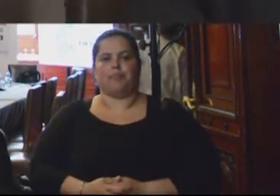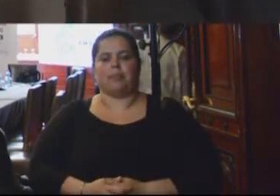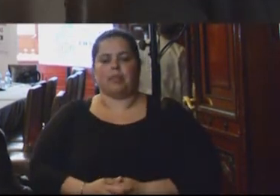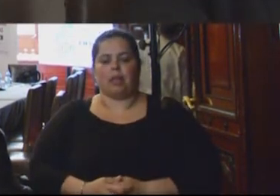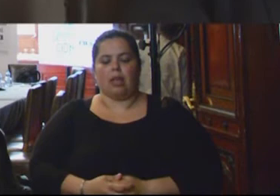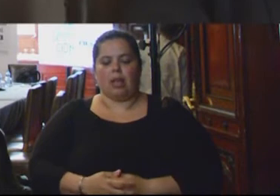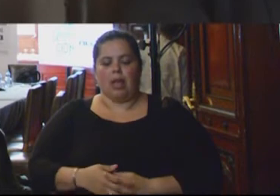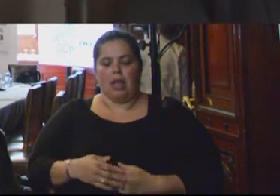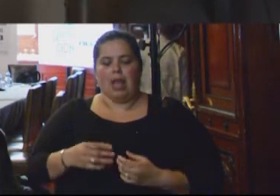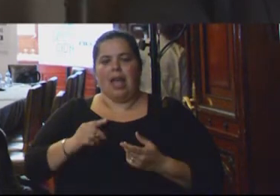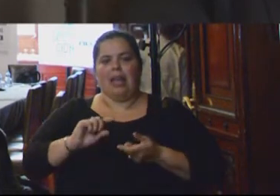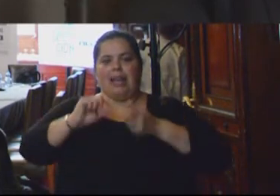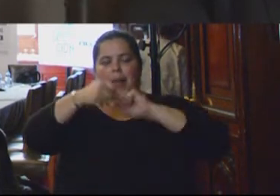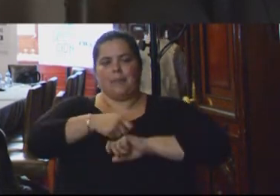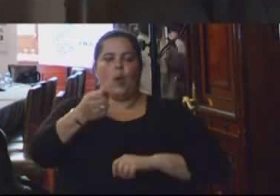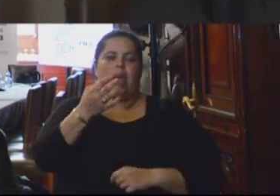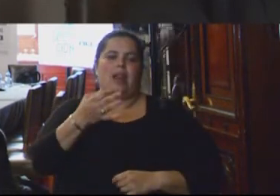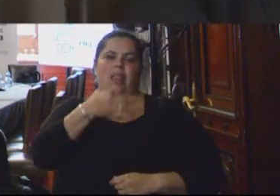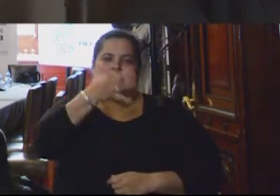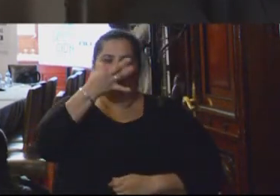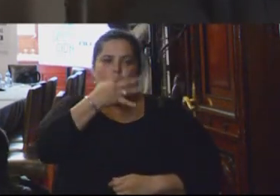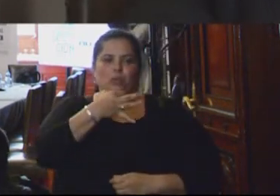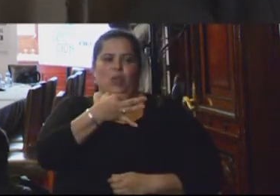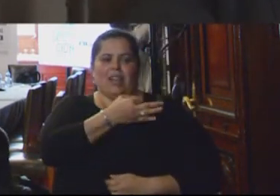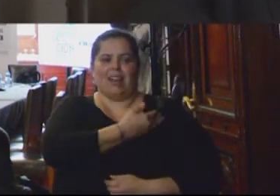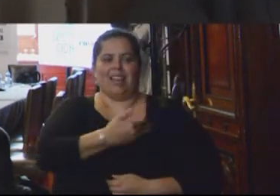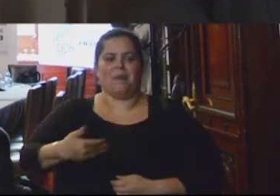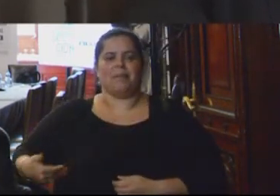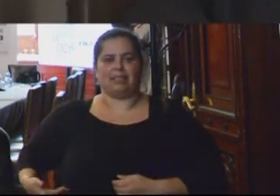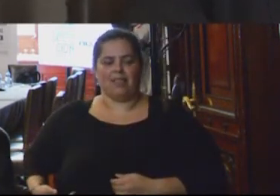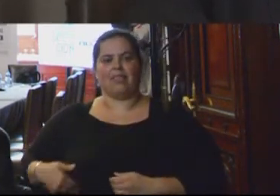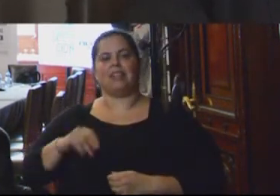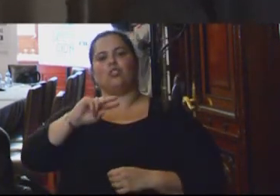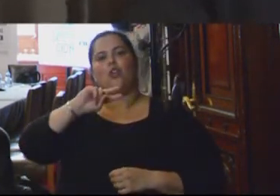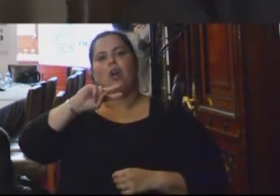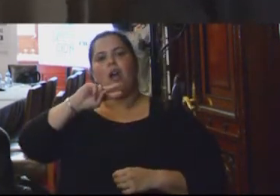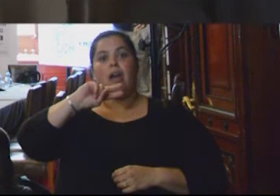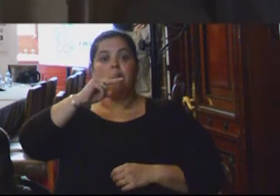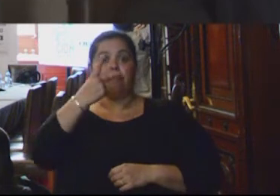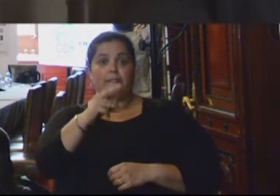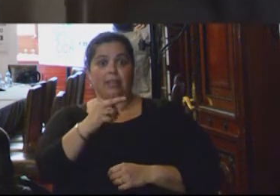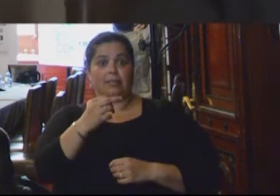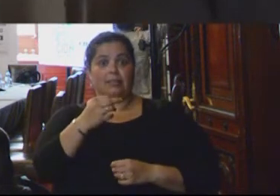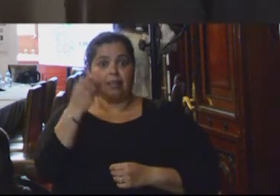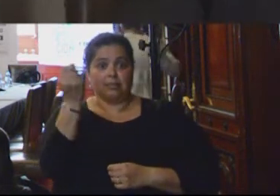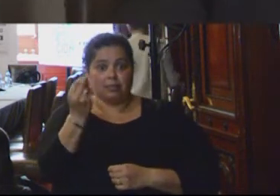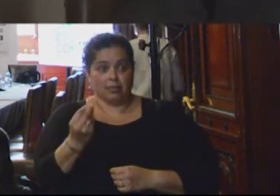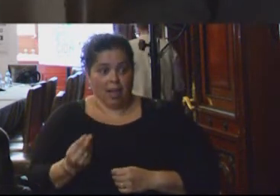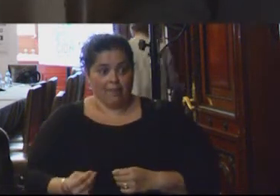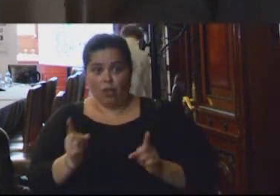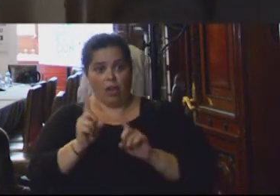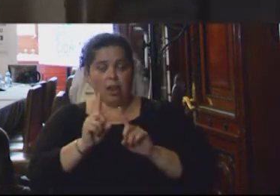el discurso del presidente, uno diría, son 20 sábados que no hemos sido agredidos durante